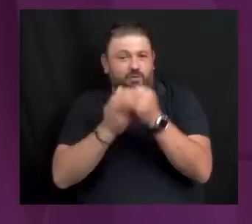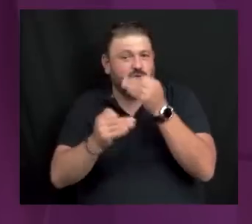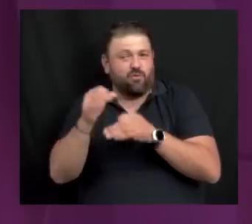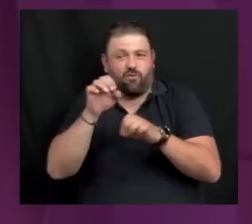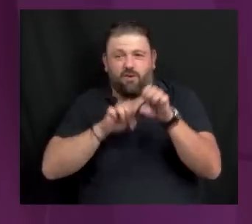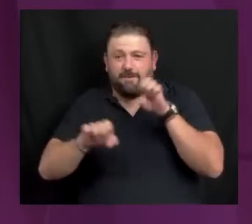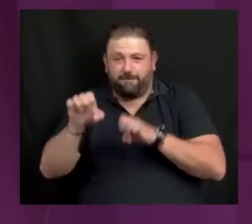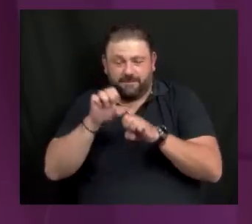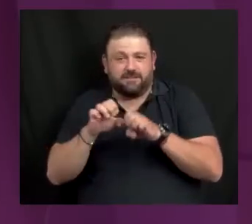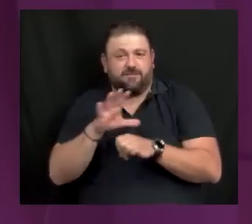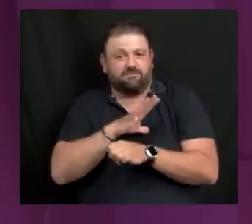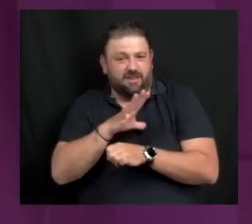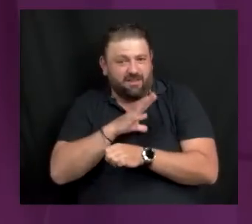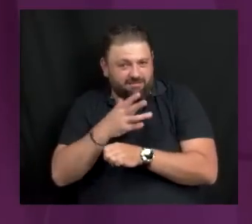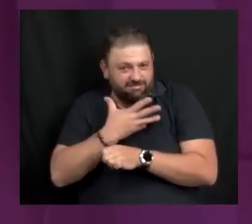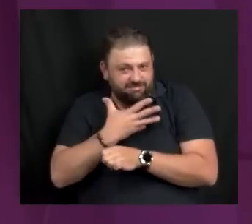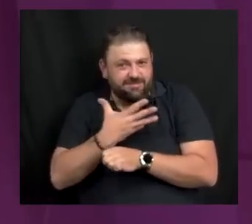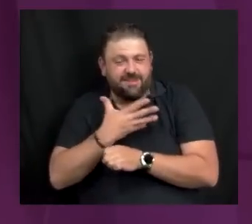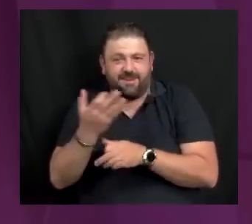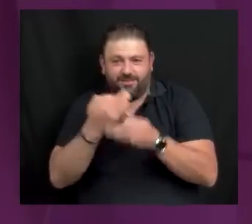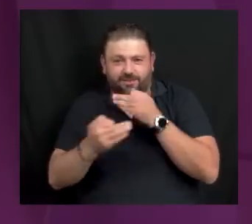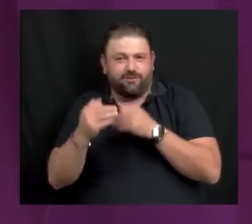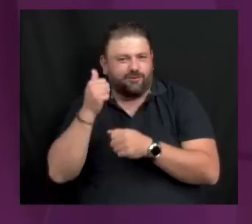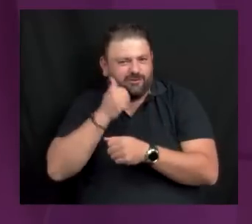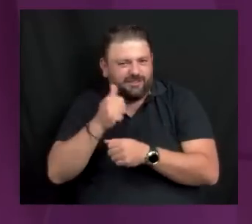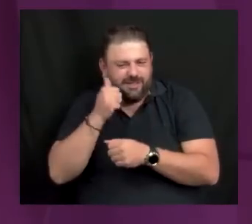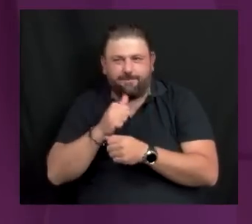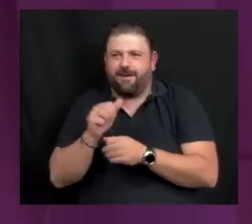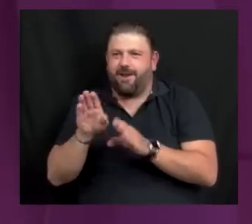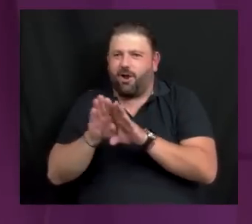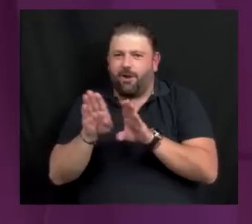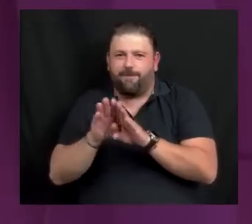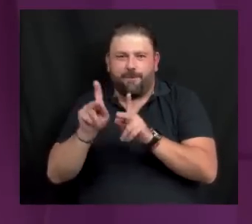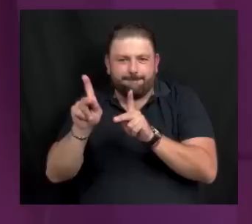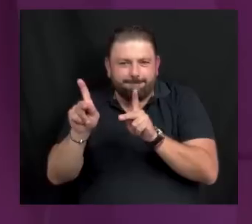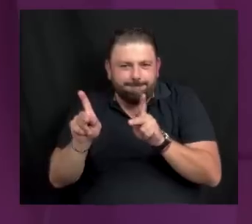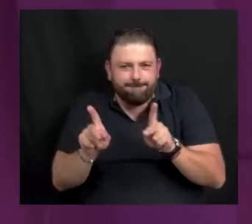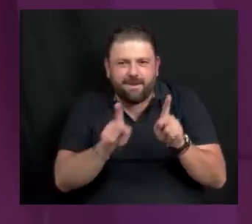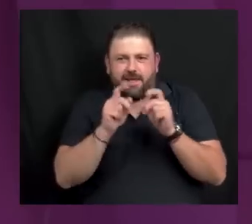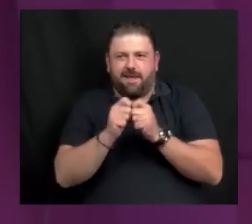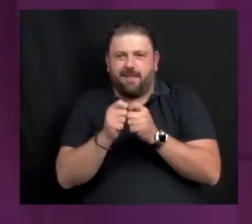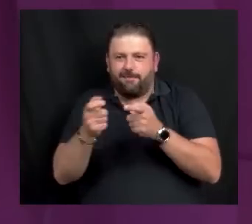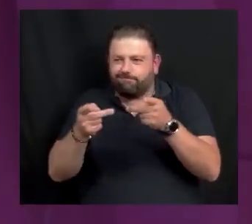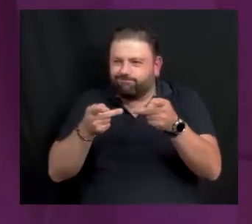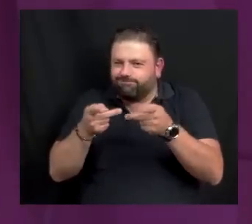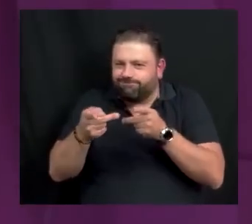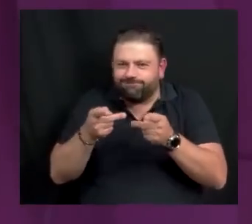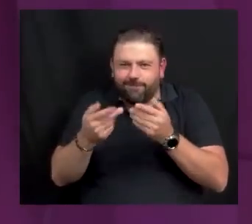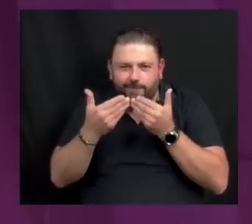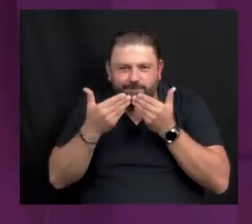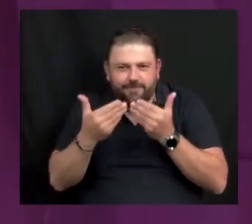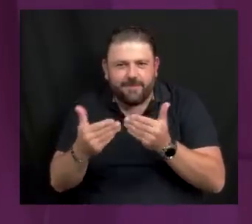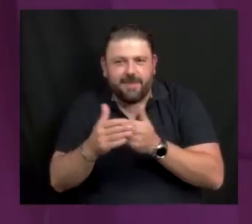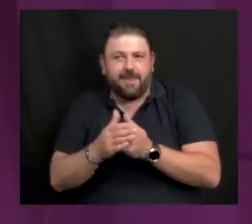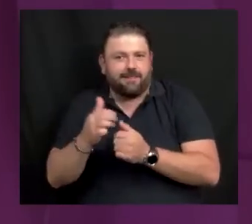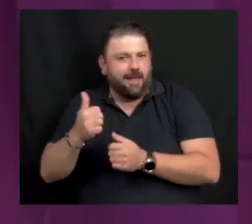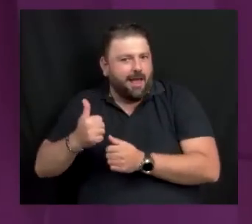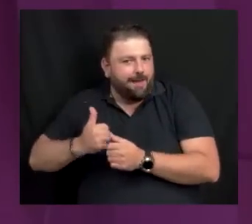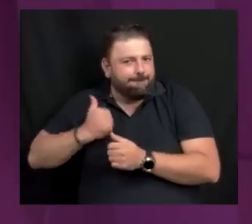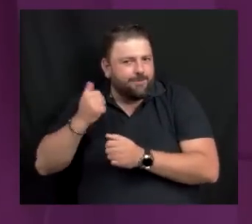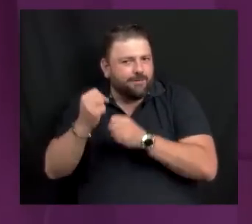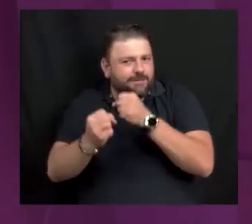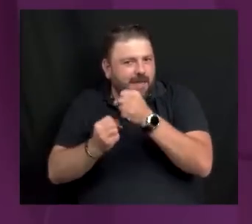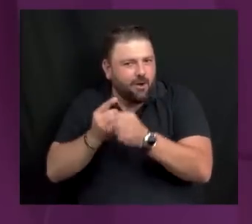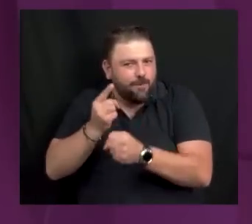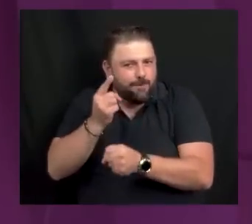lo tienen. Son visionarios, pero sobre todo planifican, prevén, se preparan, saben que hay que aprovechar la oportunidad, y la